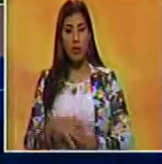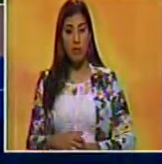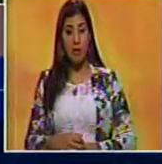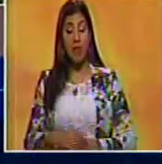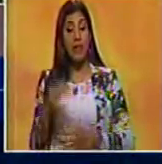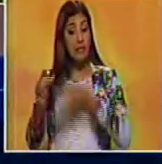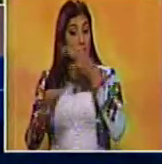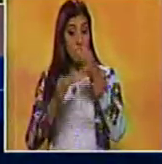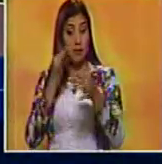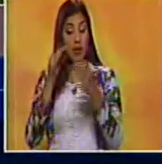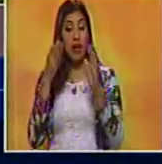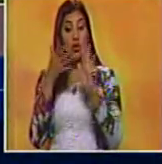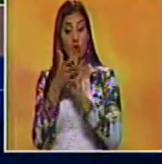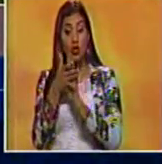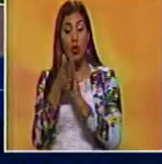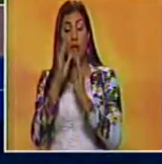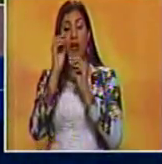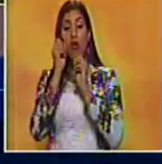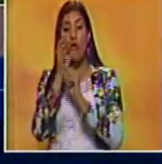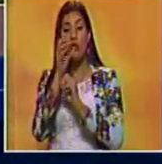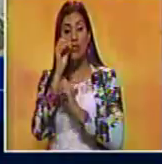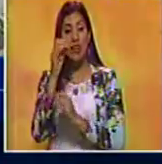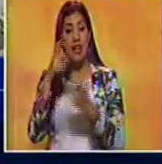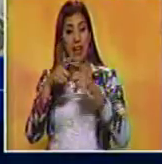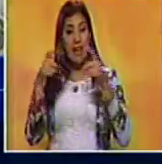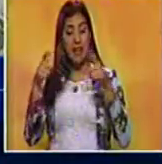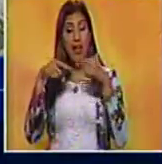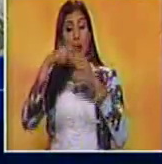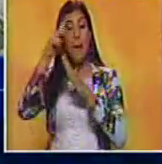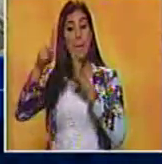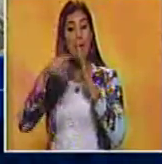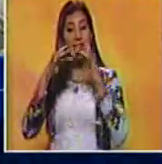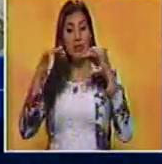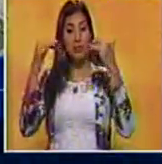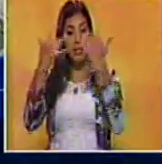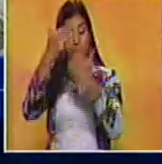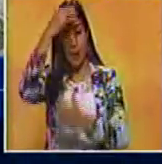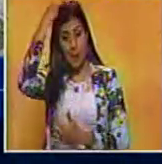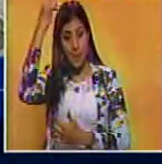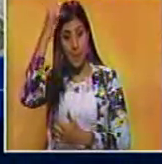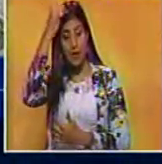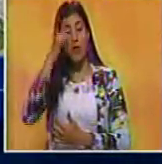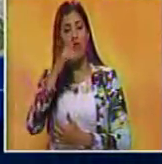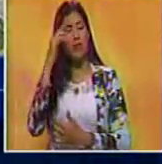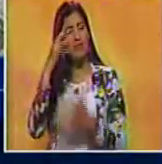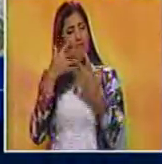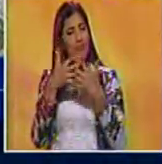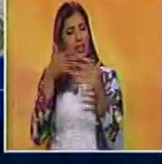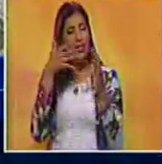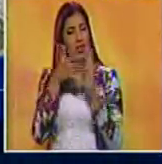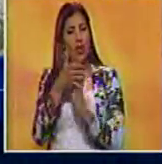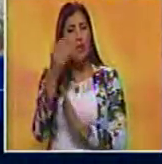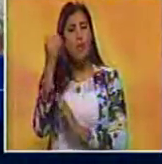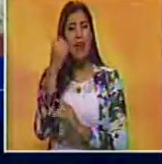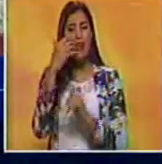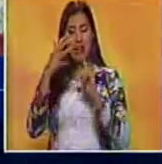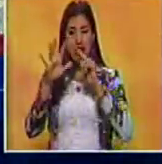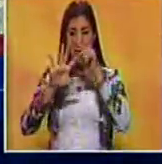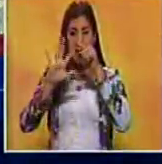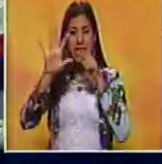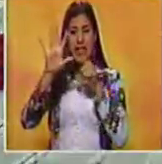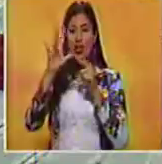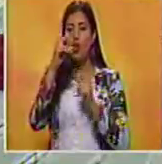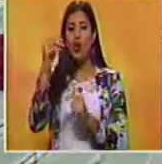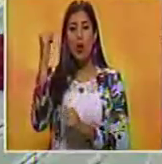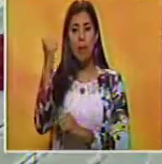Así lo expresó durante su catequesis en la audiencia general en la Plaza de San Pedro, mientras reflexionaba sobre el quinto